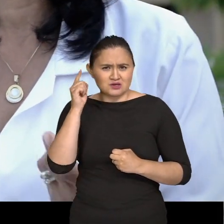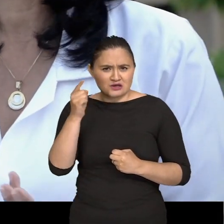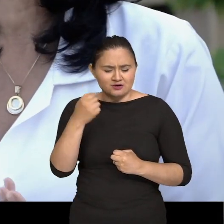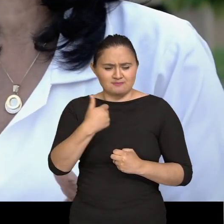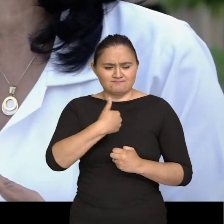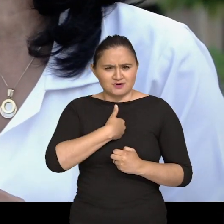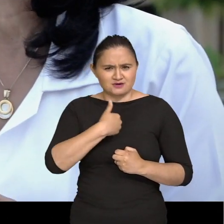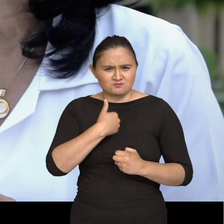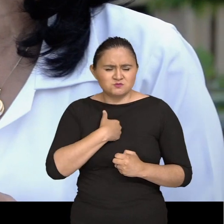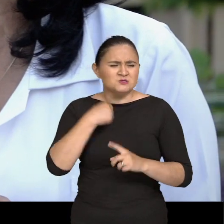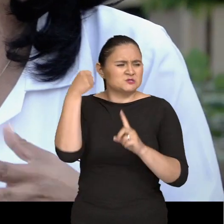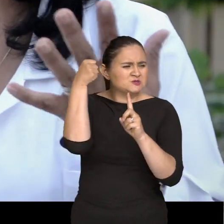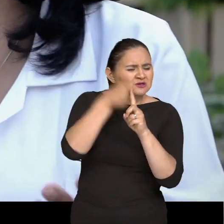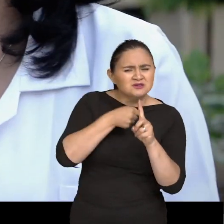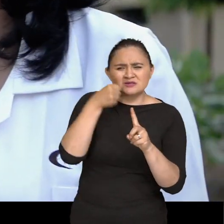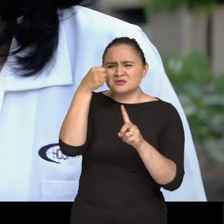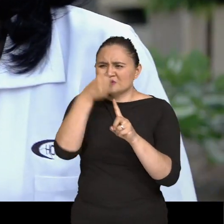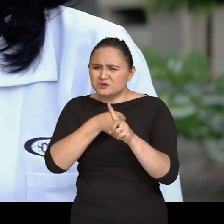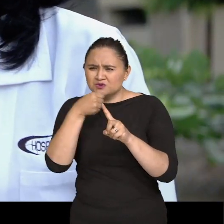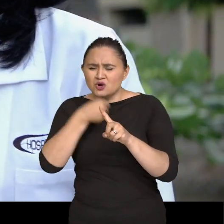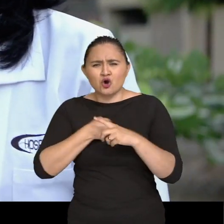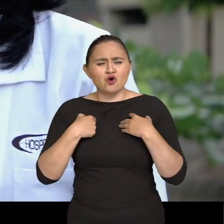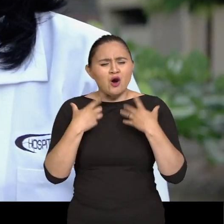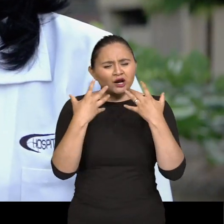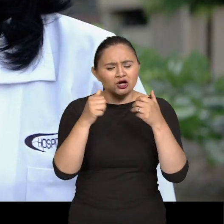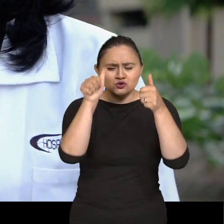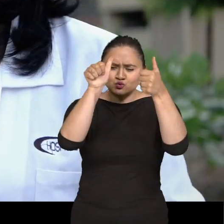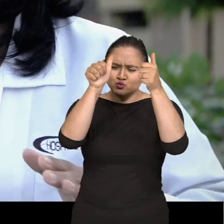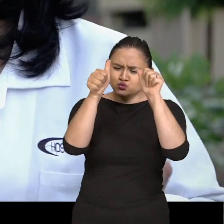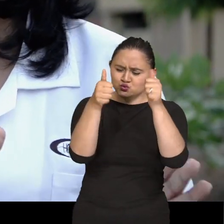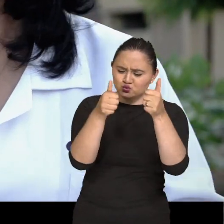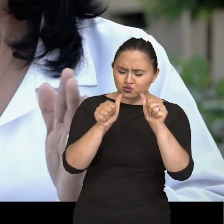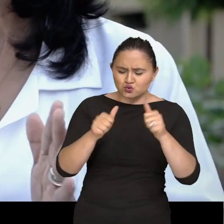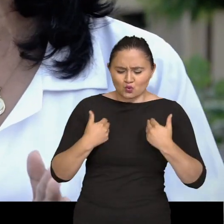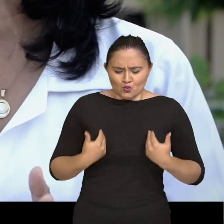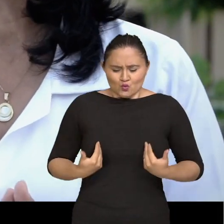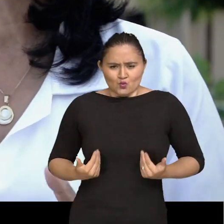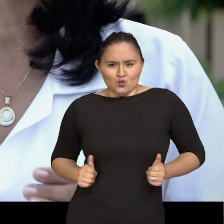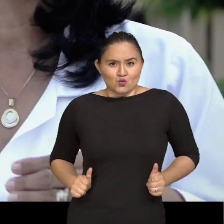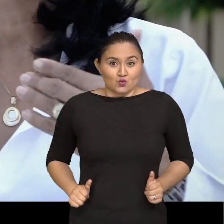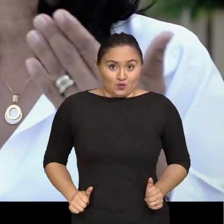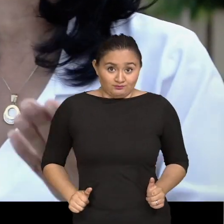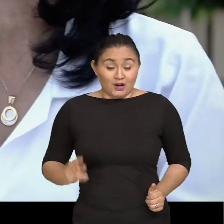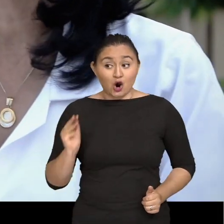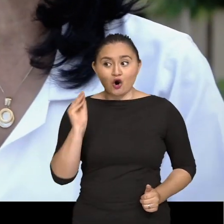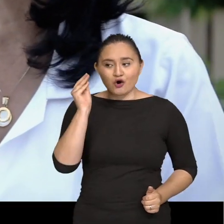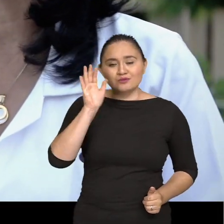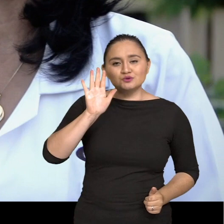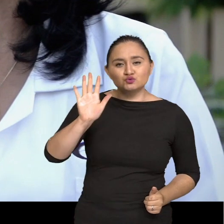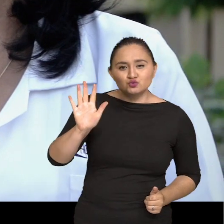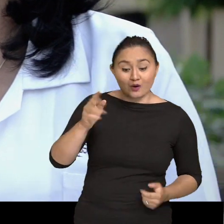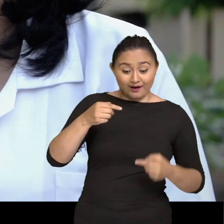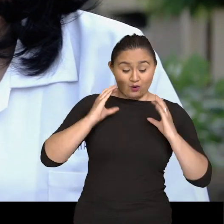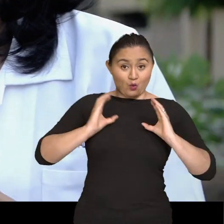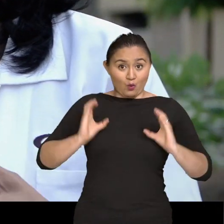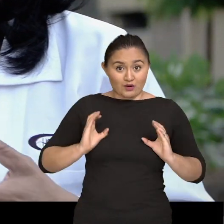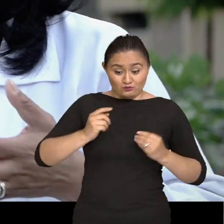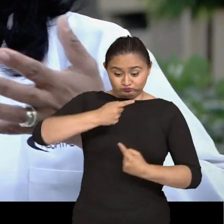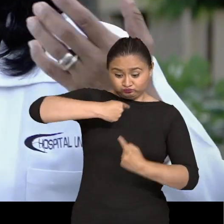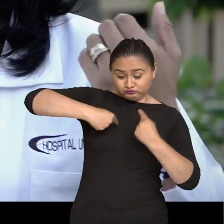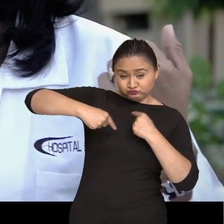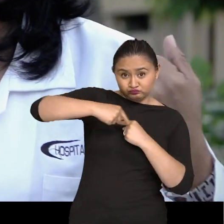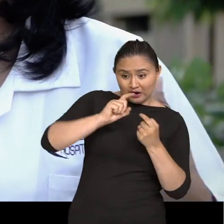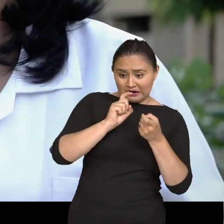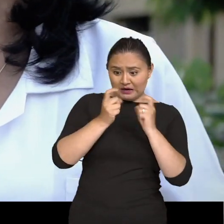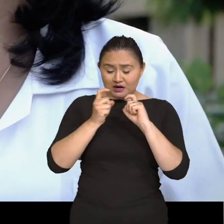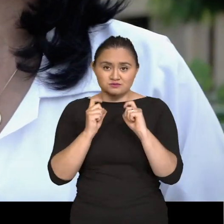perenne de no perder su figura justo en la pubertad donde hay los cambios hormonales hay